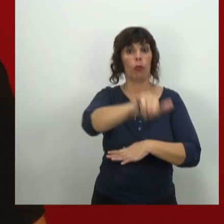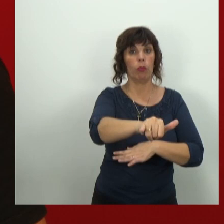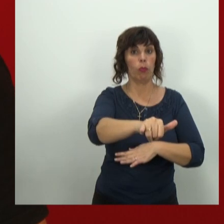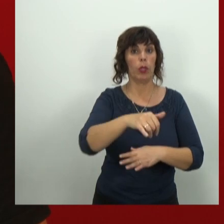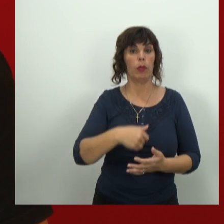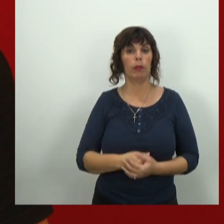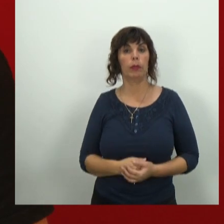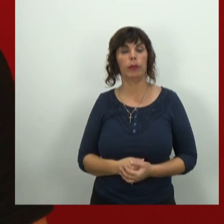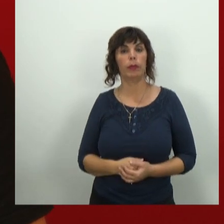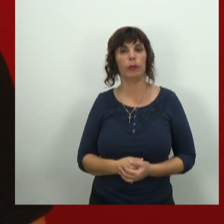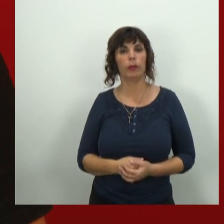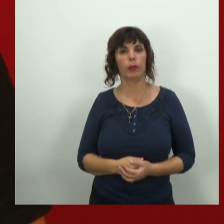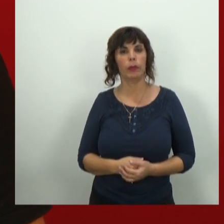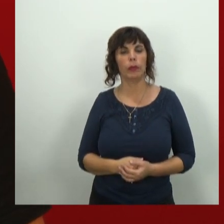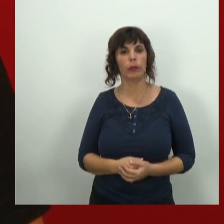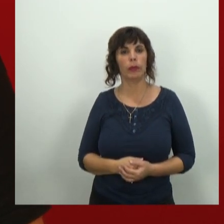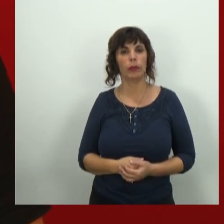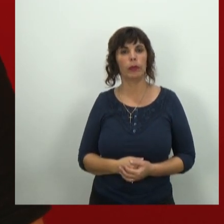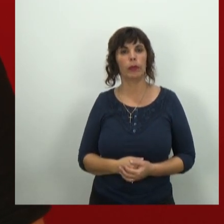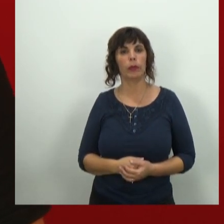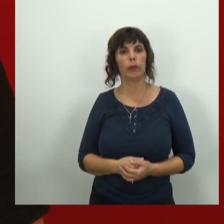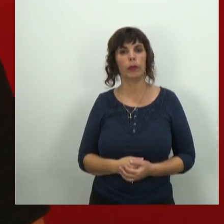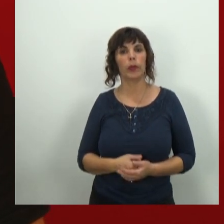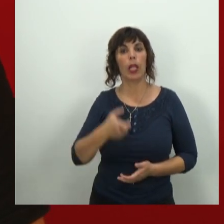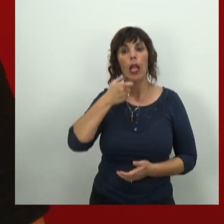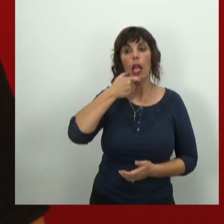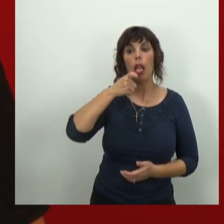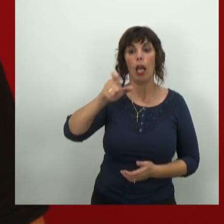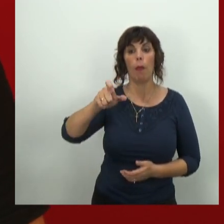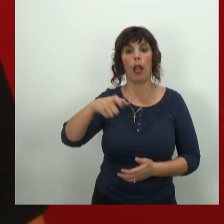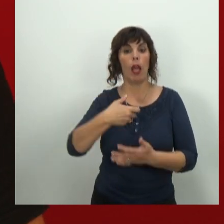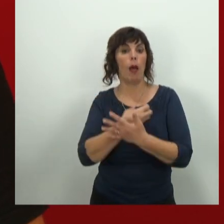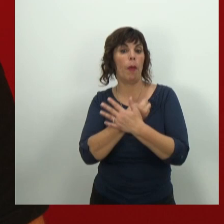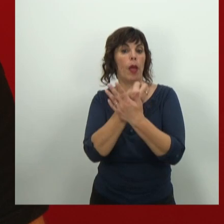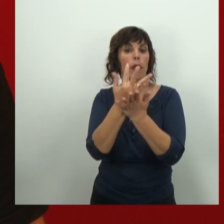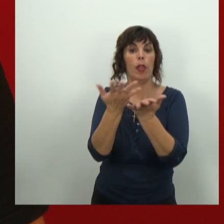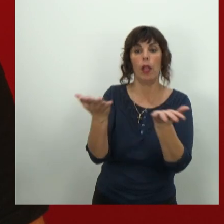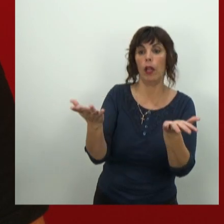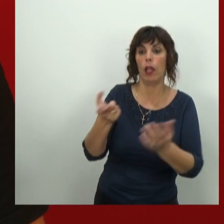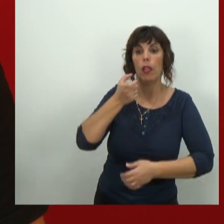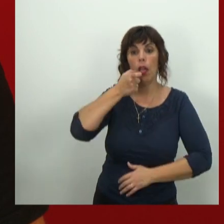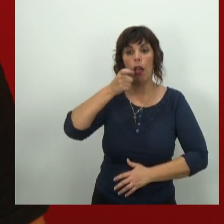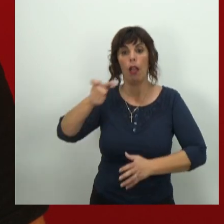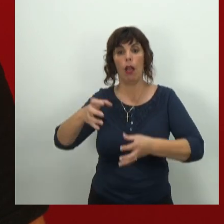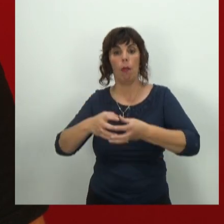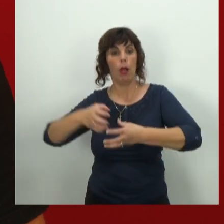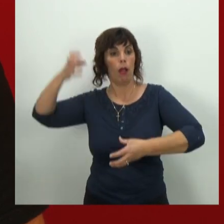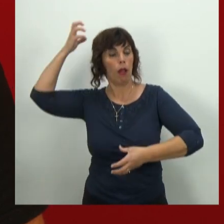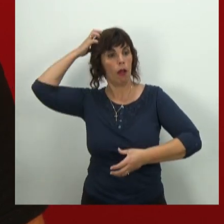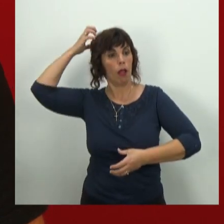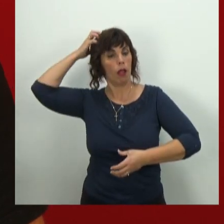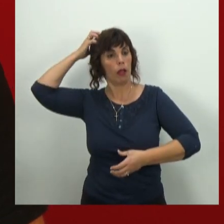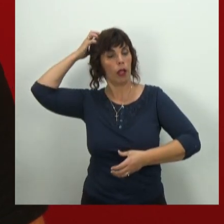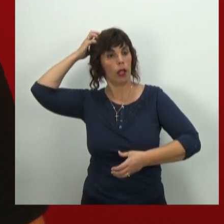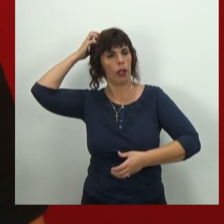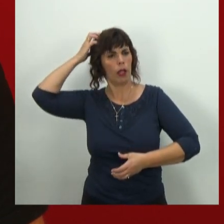sobre la palabra de la gracia, la palabra del reino. ¿Por qué